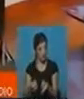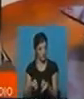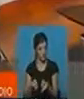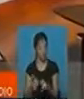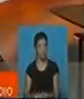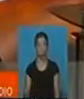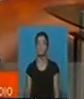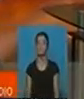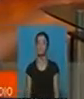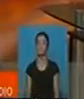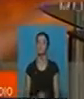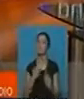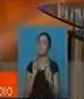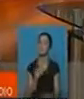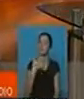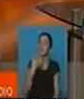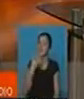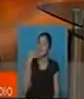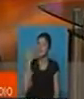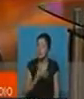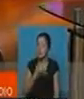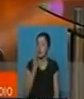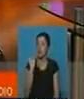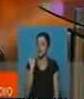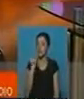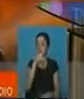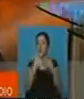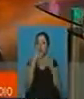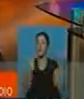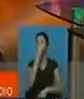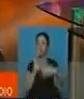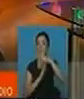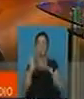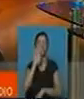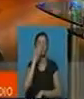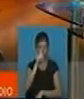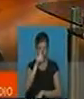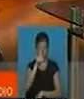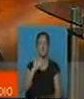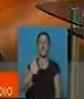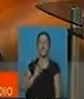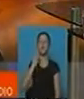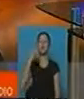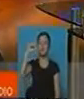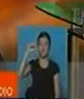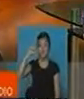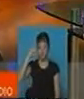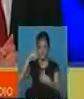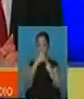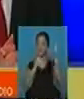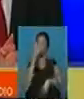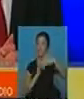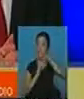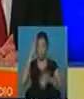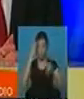también una decisión muy complicada de la Corte Suprema de Estados Unidos. En el año 2010, la Corte dijo